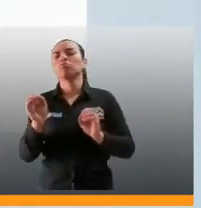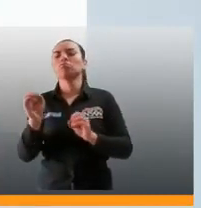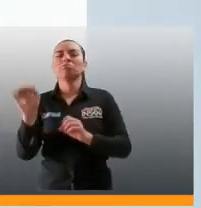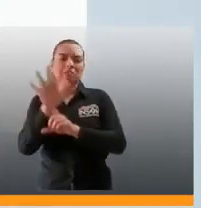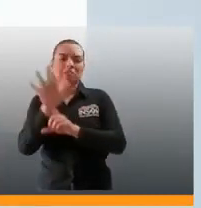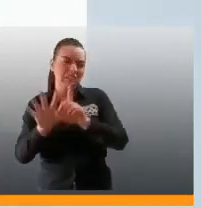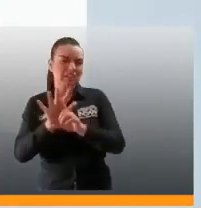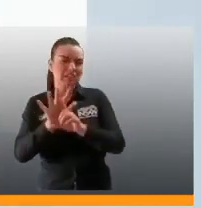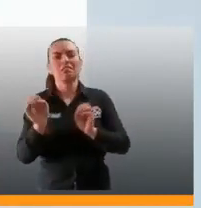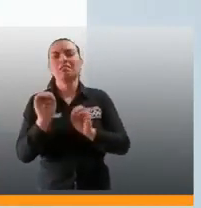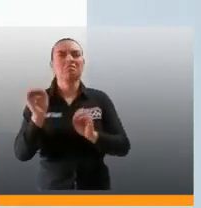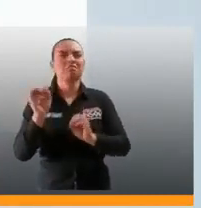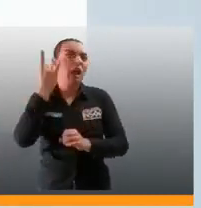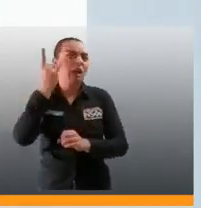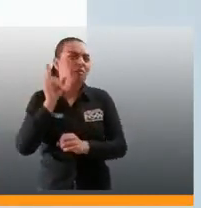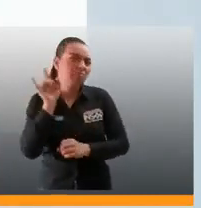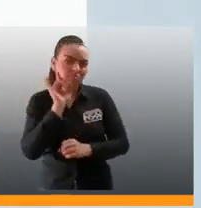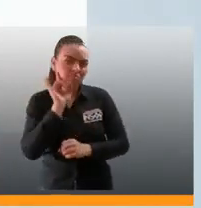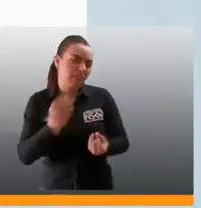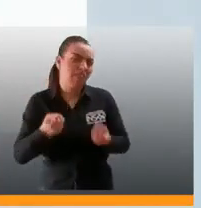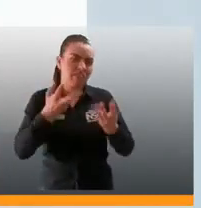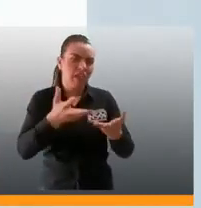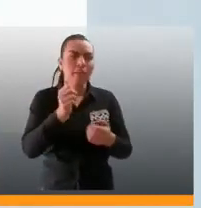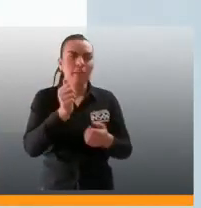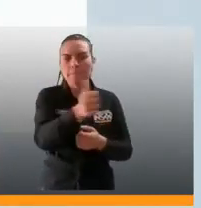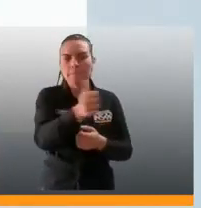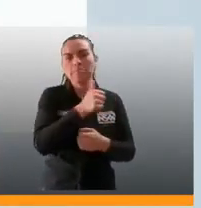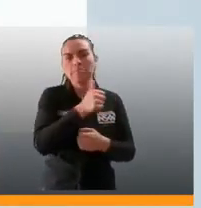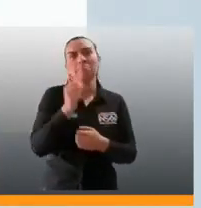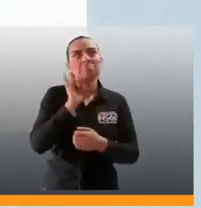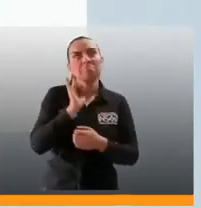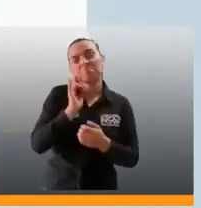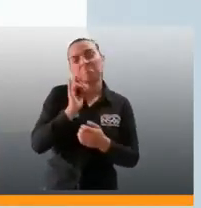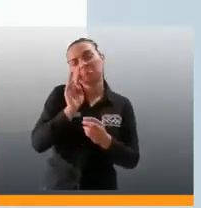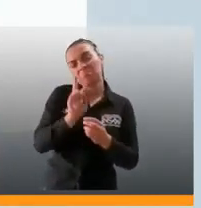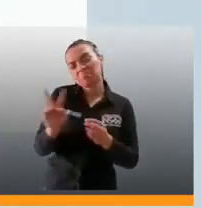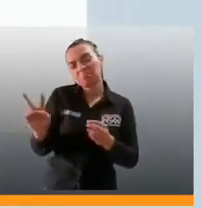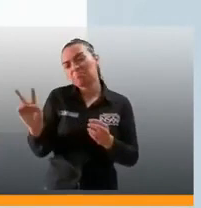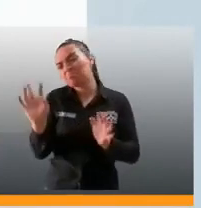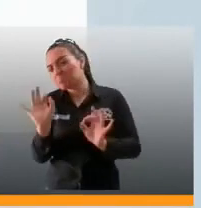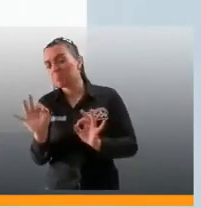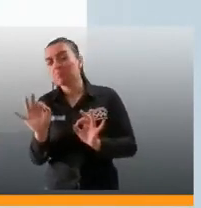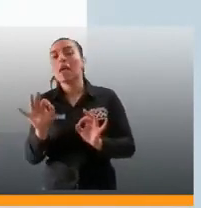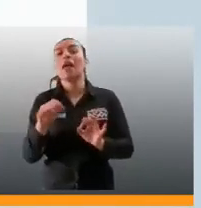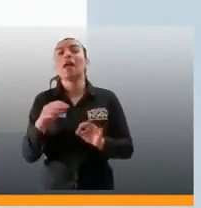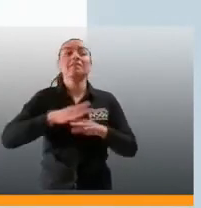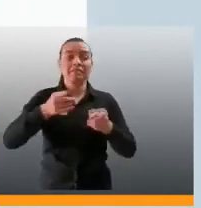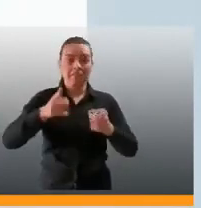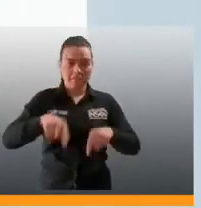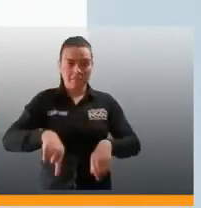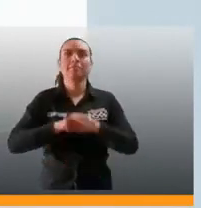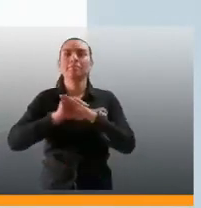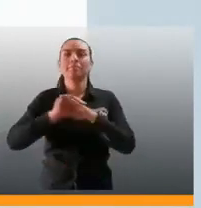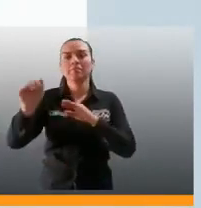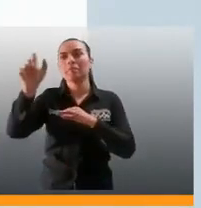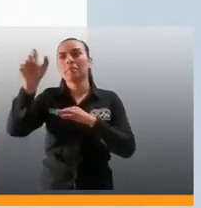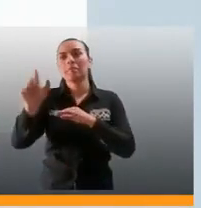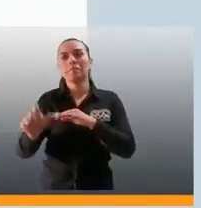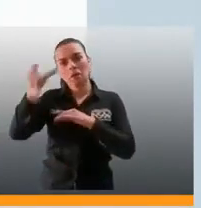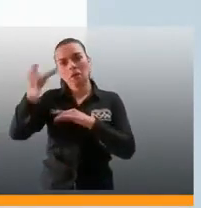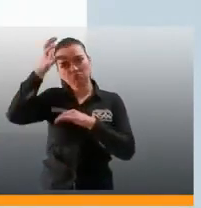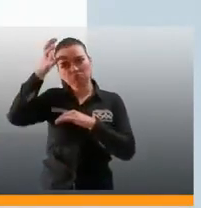desarrollando. También, pues, hacer invitación a personas expertas sobre el tema como para